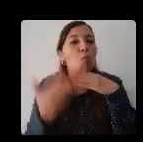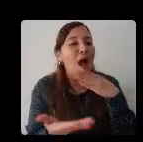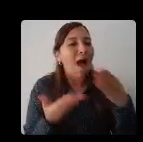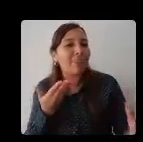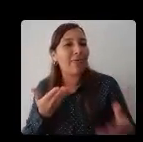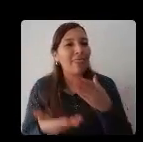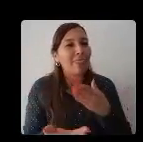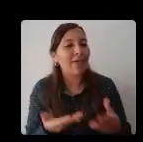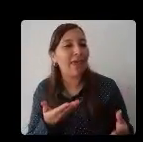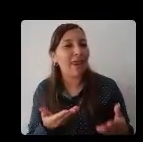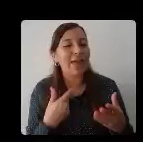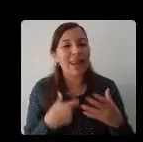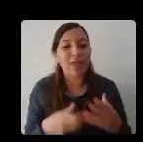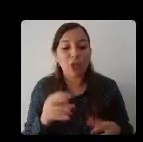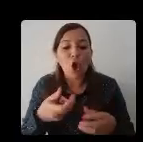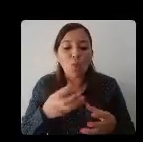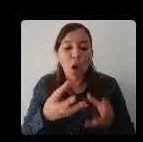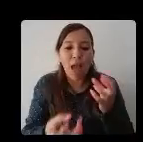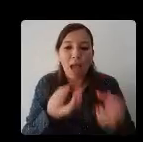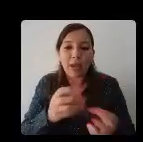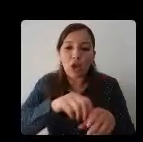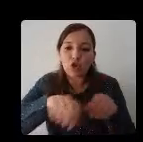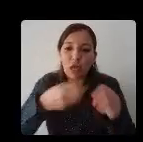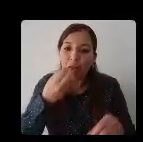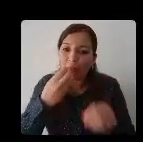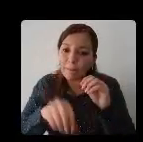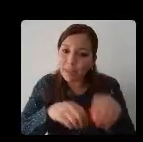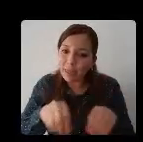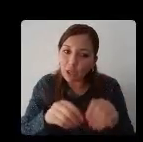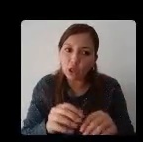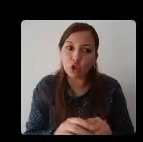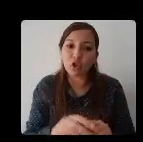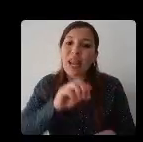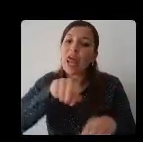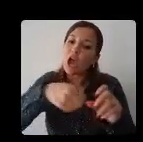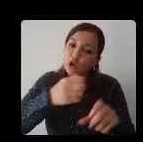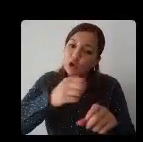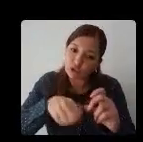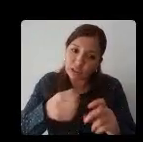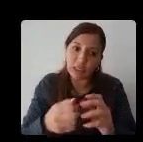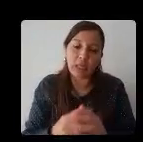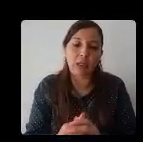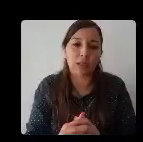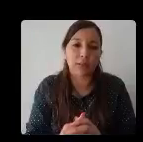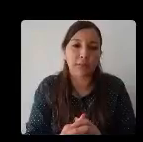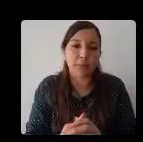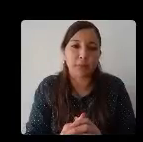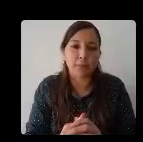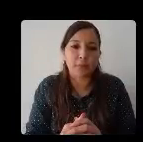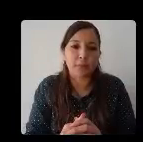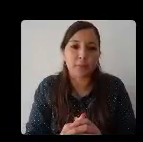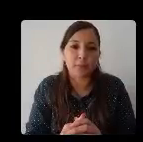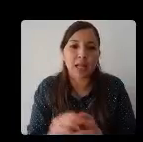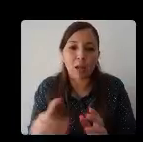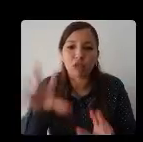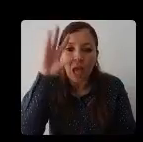También en la cocina, así, ¿no? Cosas que hemos aprendido también para la mejora o